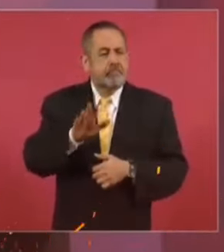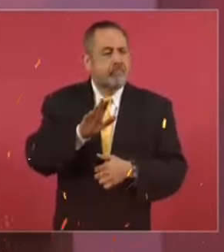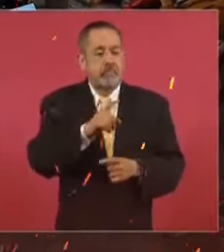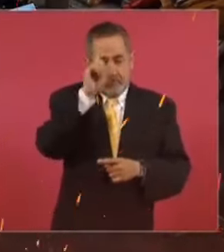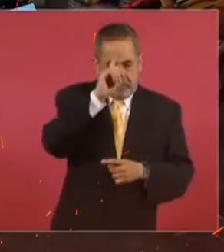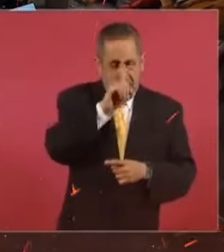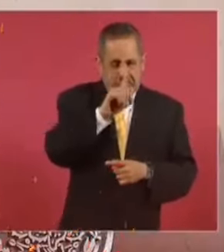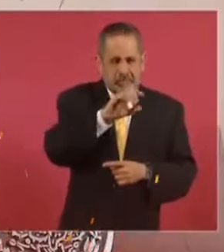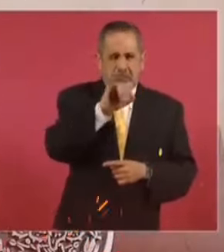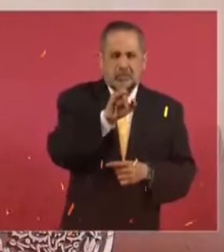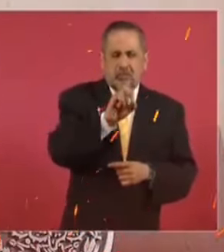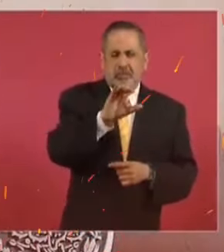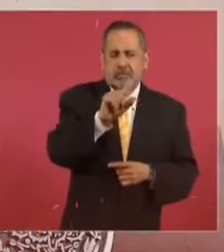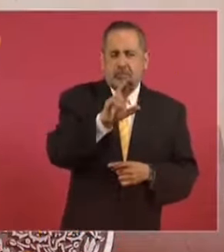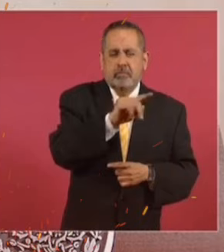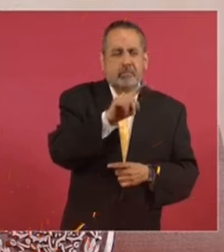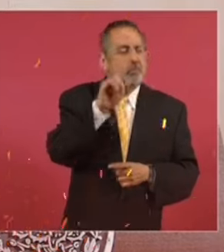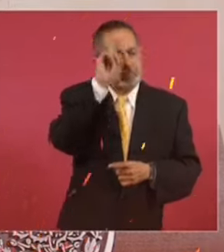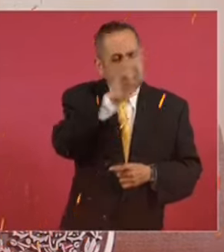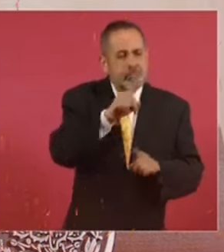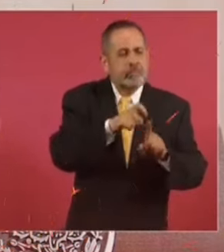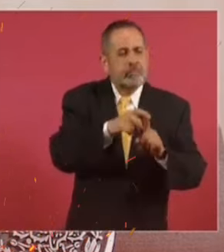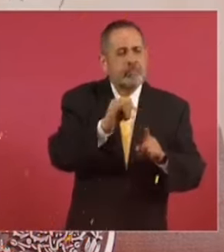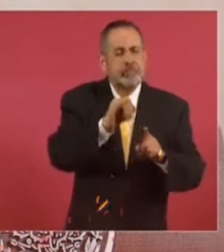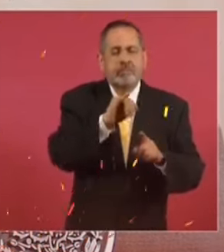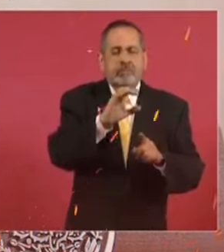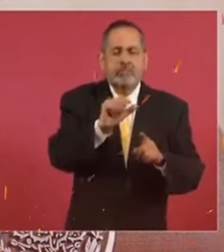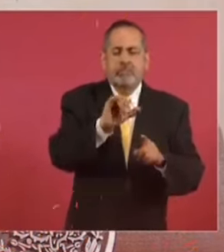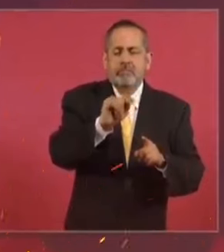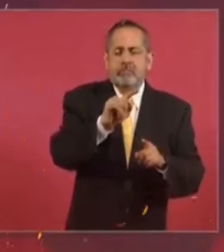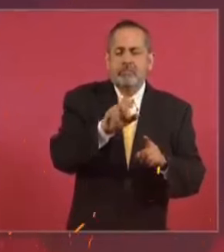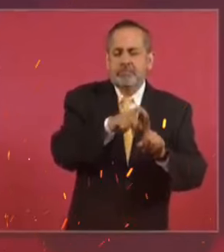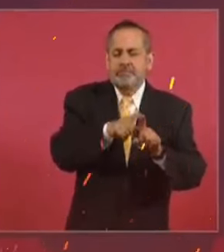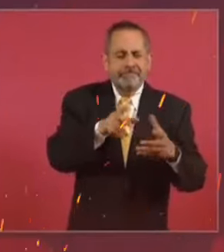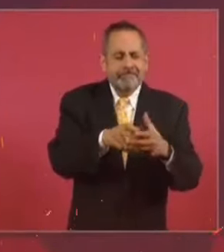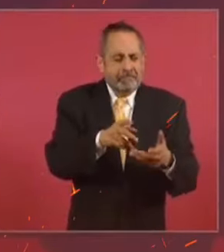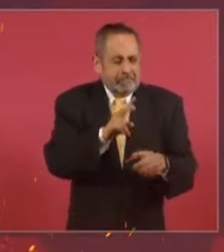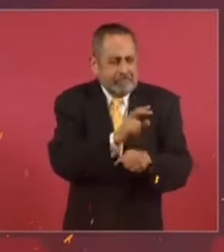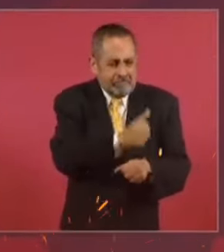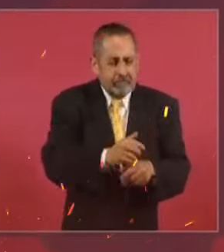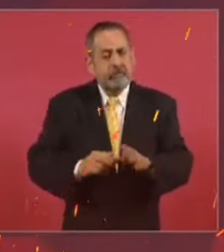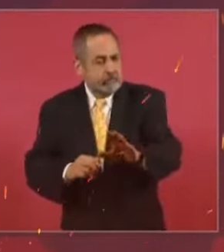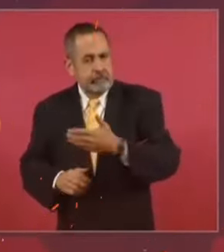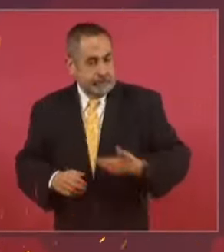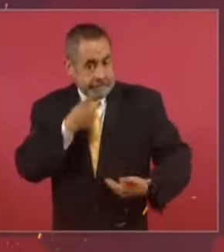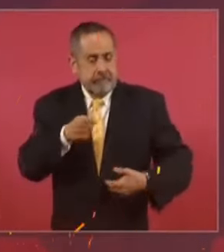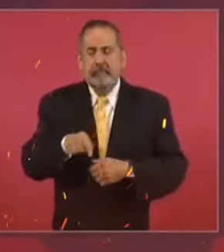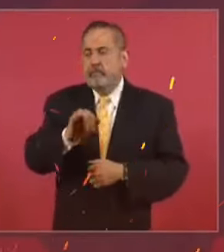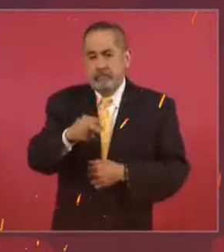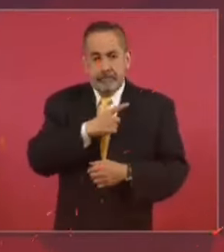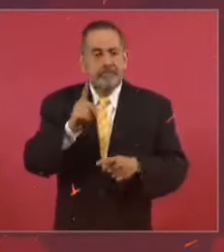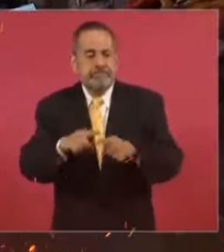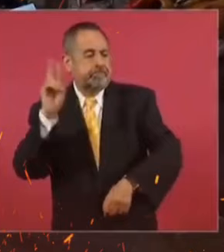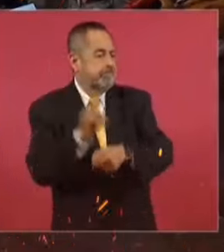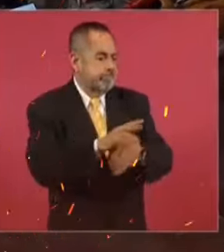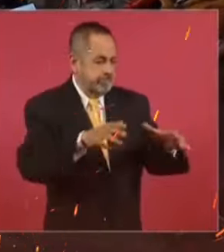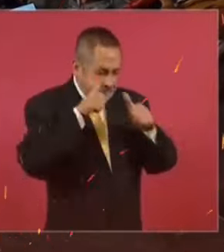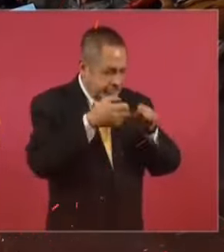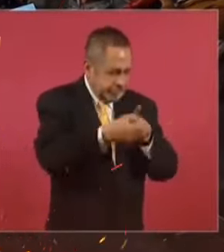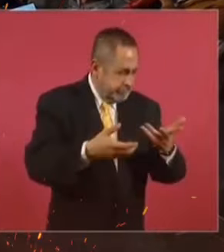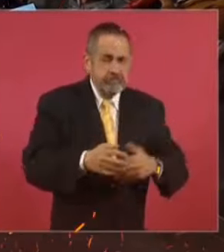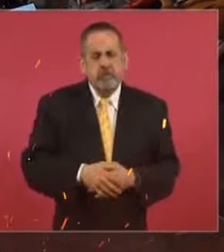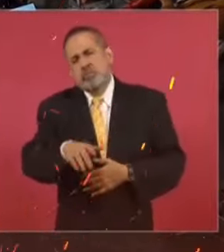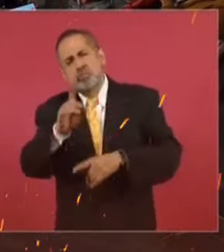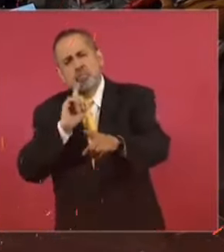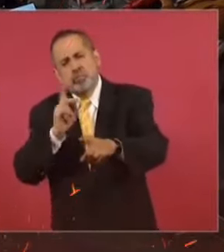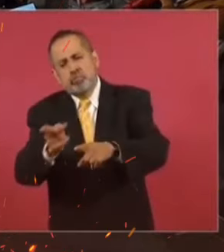florero. Entonces, tiene que haber pues un tribunal al interior del Poder Judicial que vigile el cumplimiento de todos. ¿Sería idóneo que